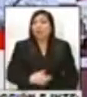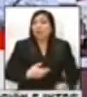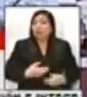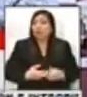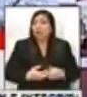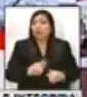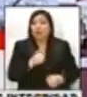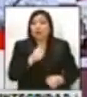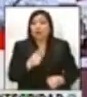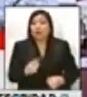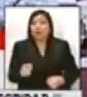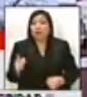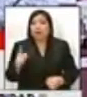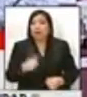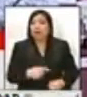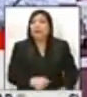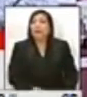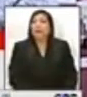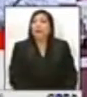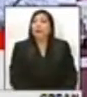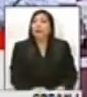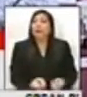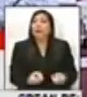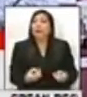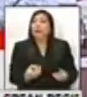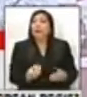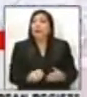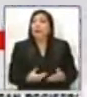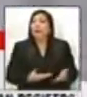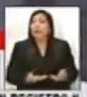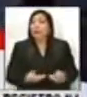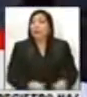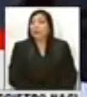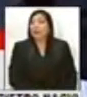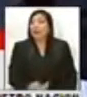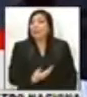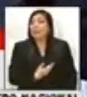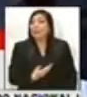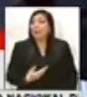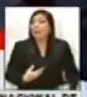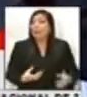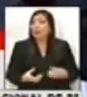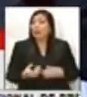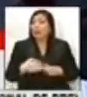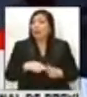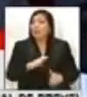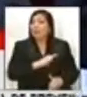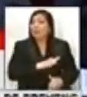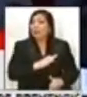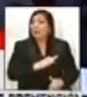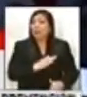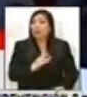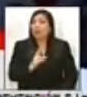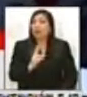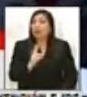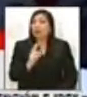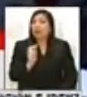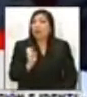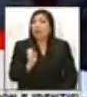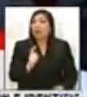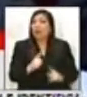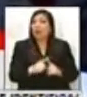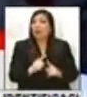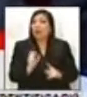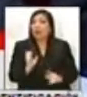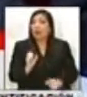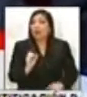a la anulación de la venta, a la anulación del desistimiento. El presidente de la Comisión de Fiscalización, congresista Rolando Reategui, inquirió